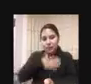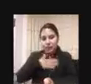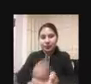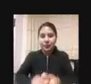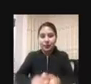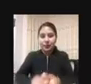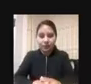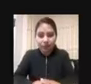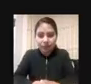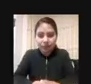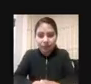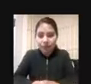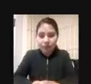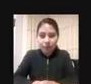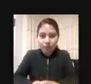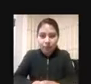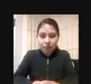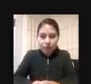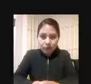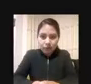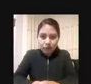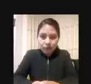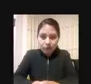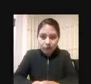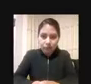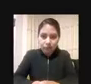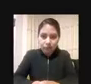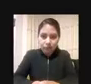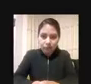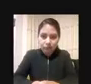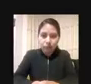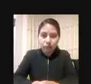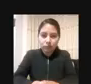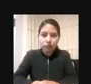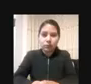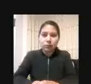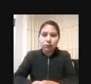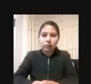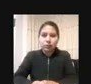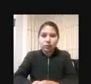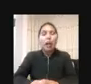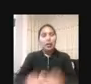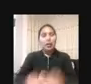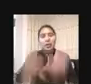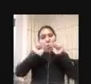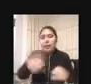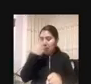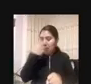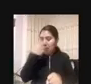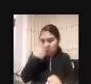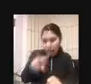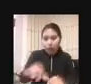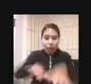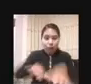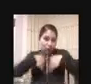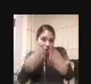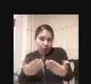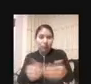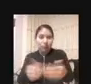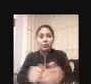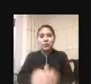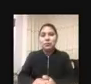Ya. Aquí vamos a ver las características cognitivas de nuestros niños, ¿no? Acá dice, ¿no? Los niños con síndrome de Down, por lo